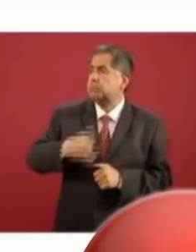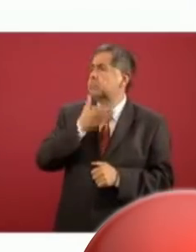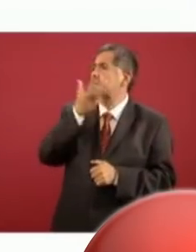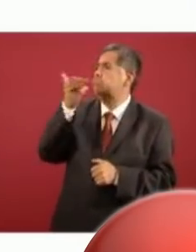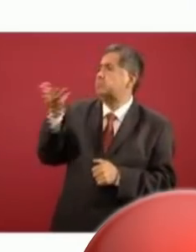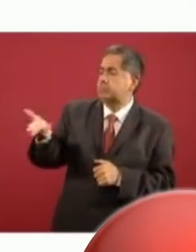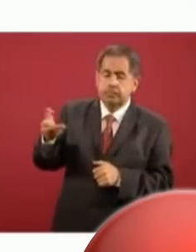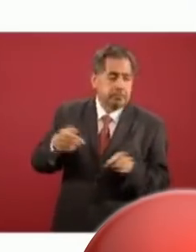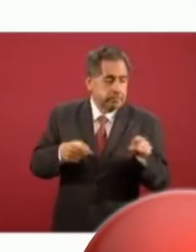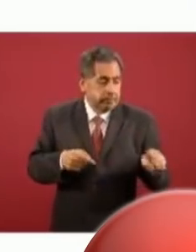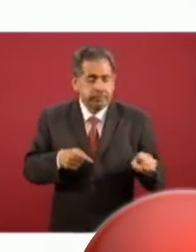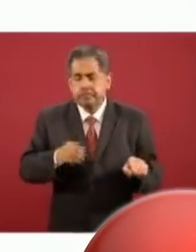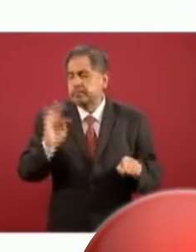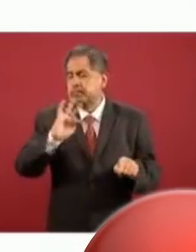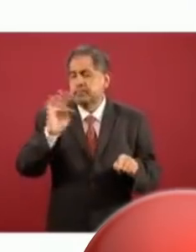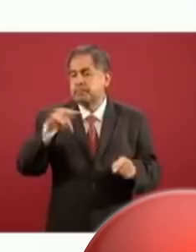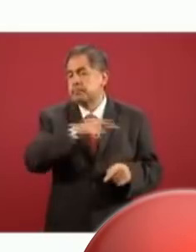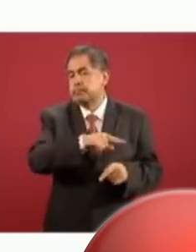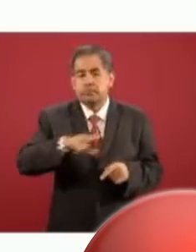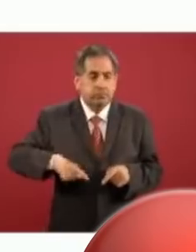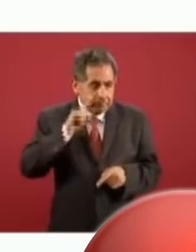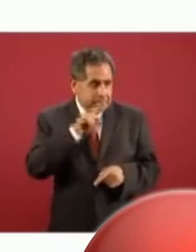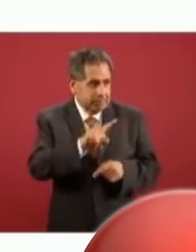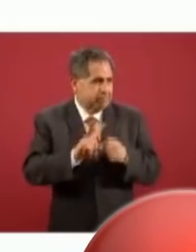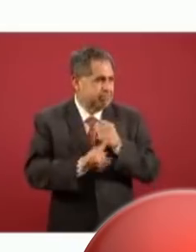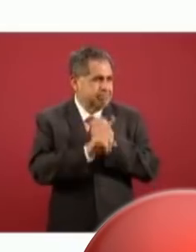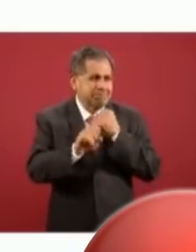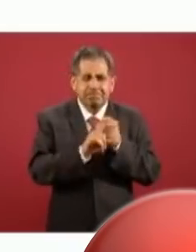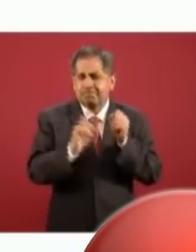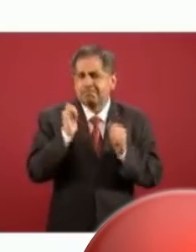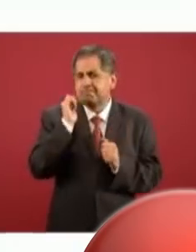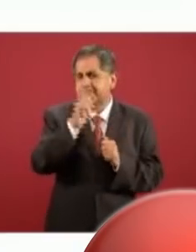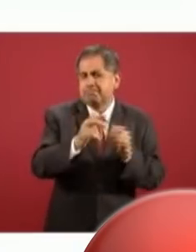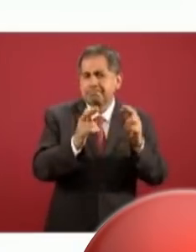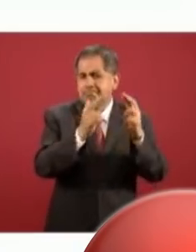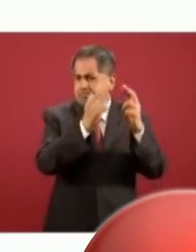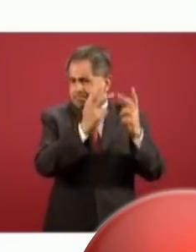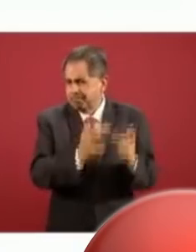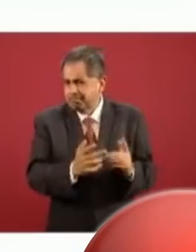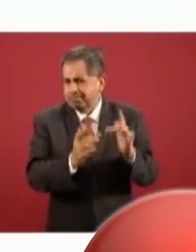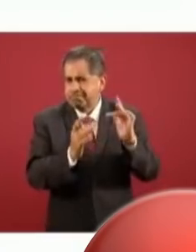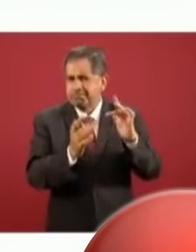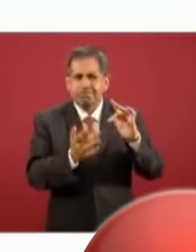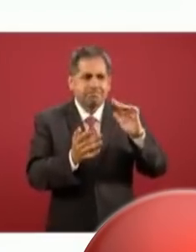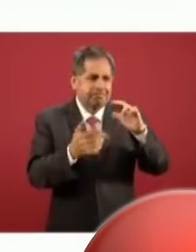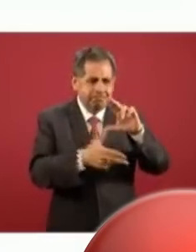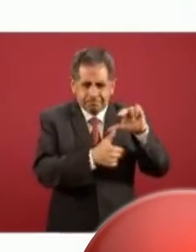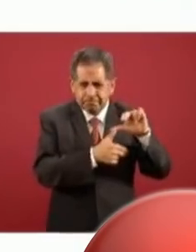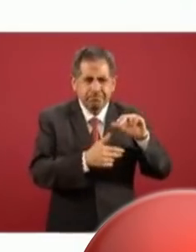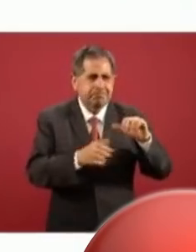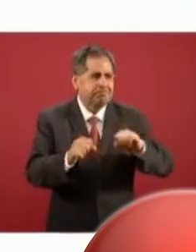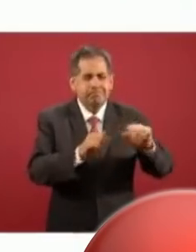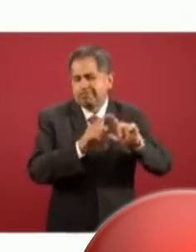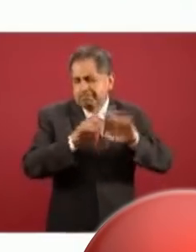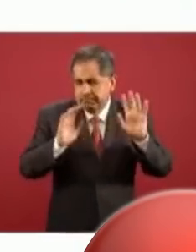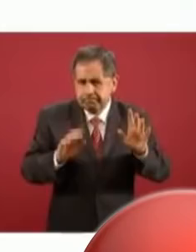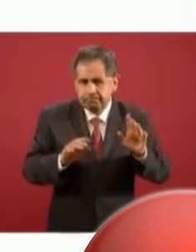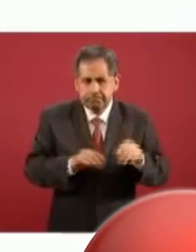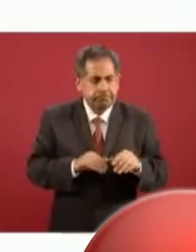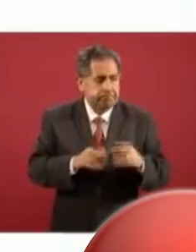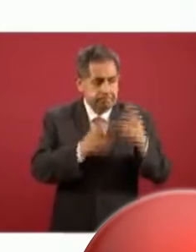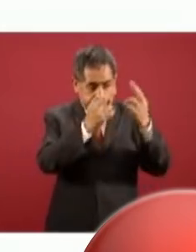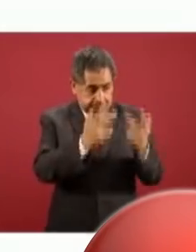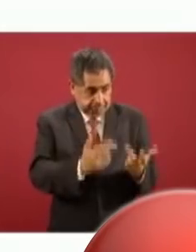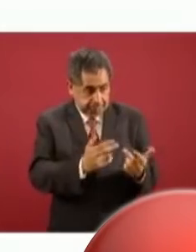estatales. Cuando un gobierno estatal identifica un fenómeno en su territorio, se acerca al Sistema